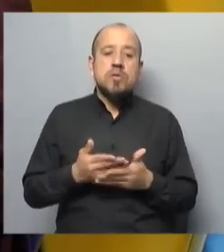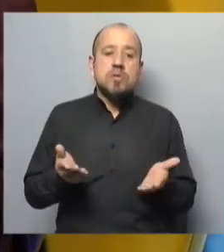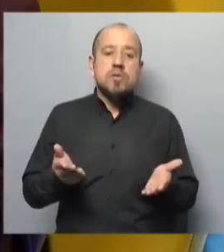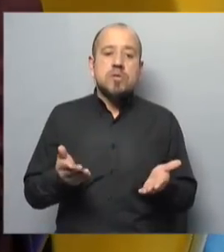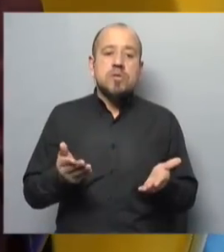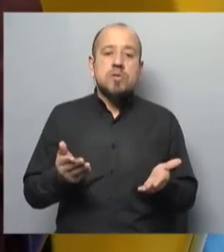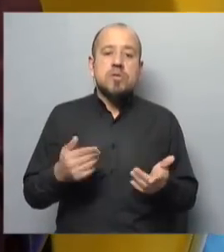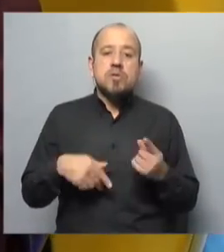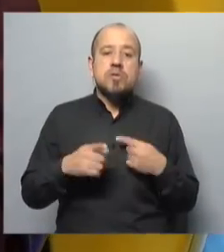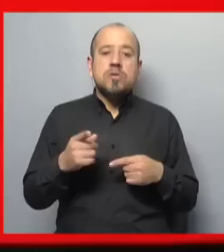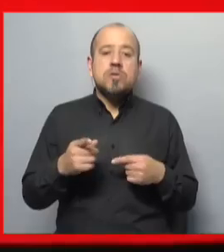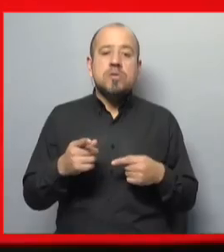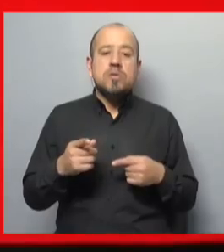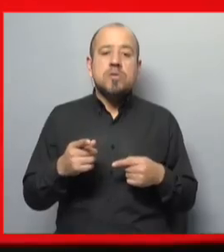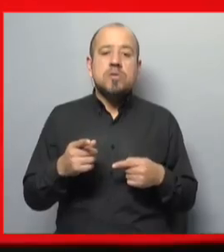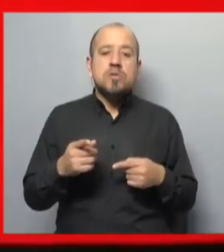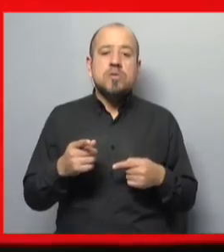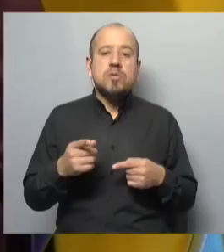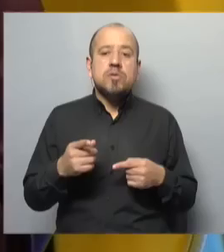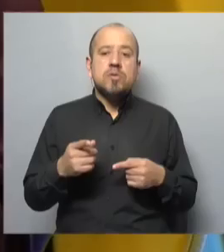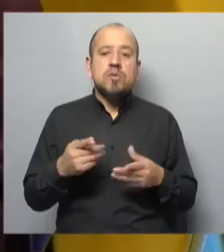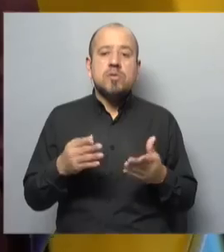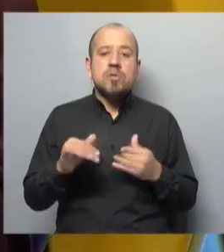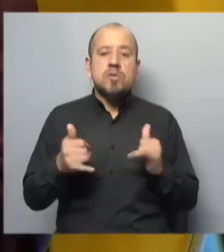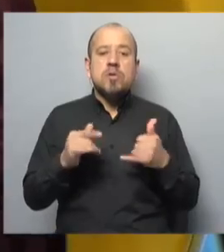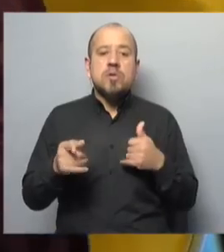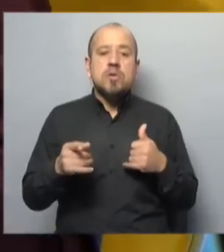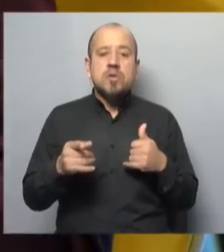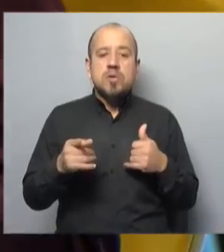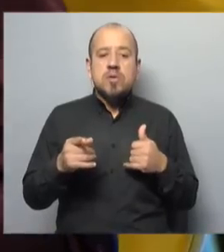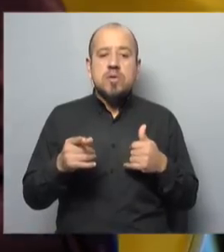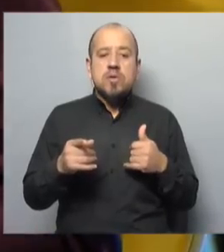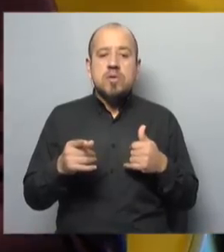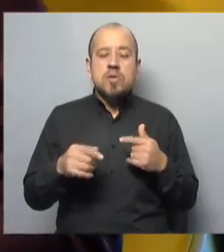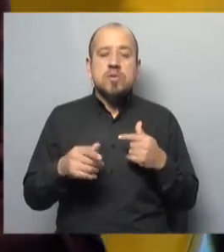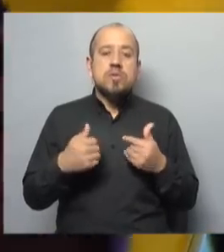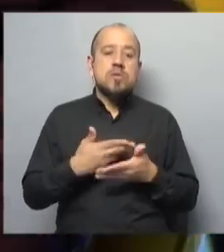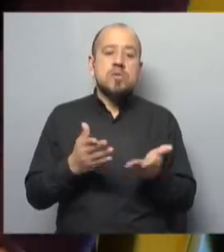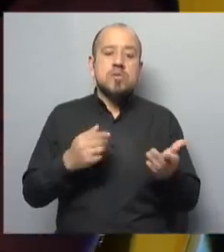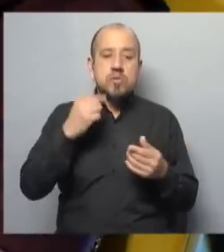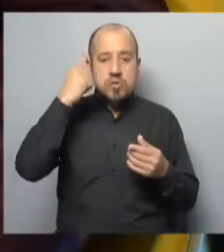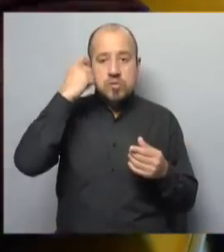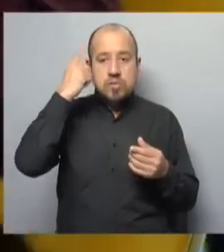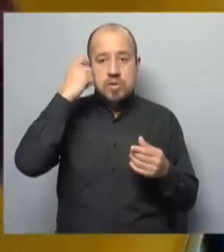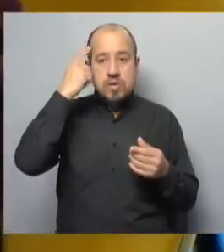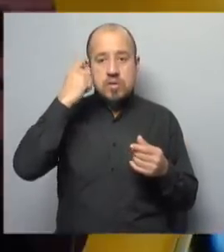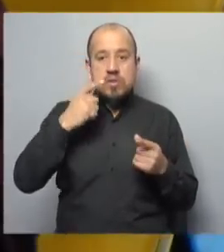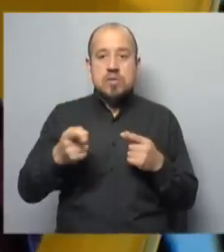un plantel una riqueza no solamente en el juego y en la tenga sino también en la transmisión de su experiencia